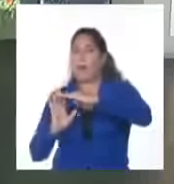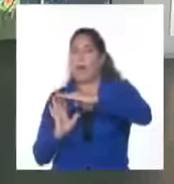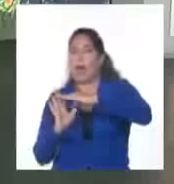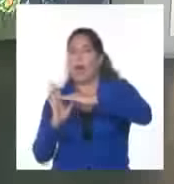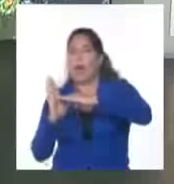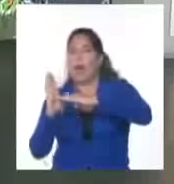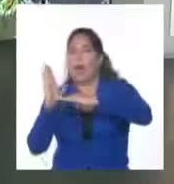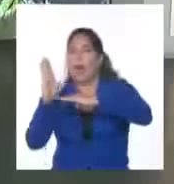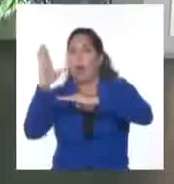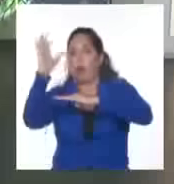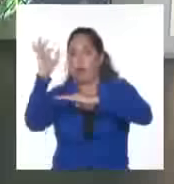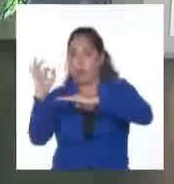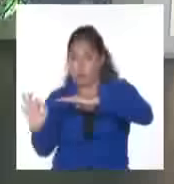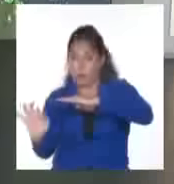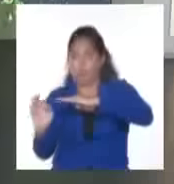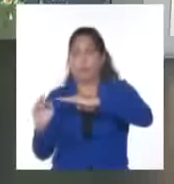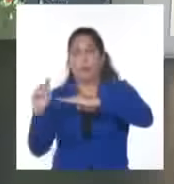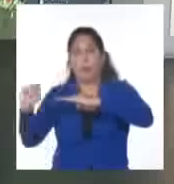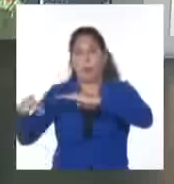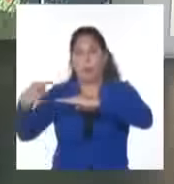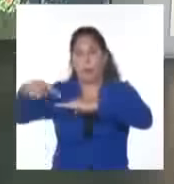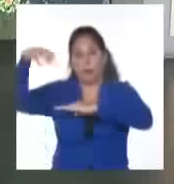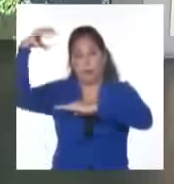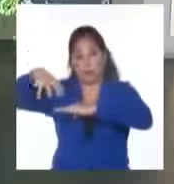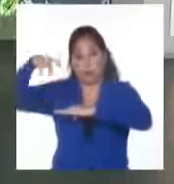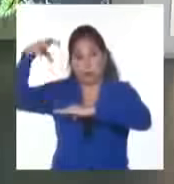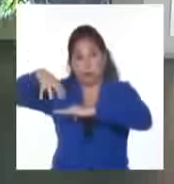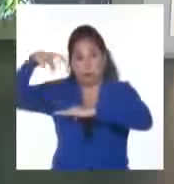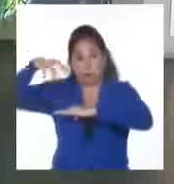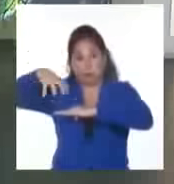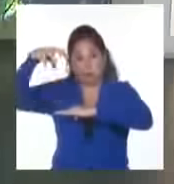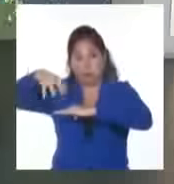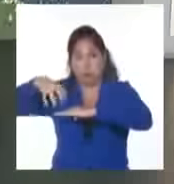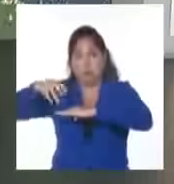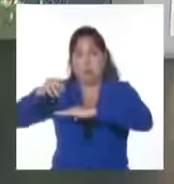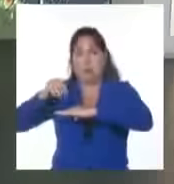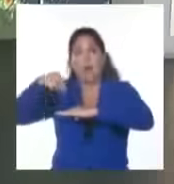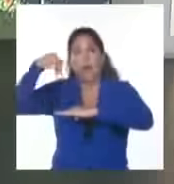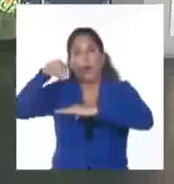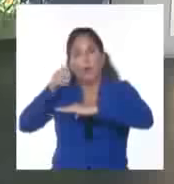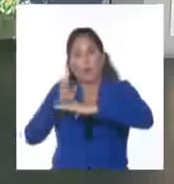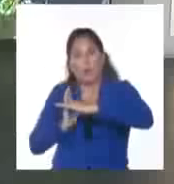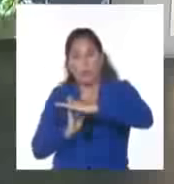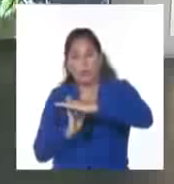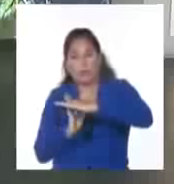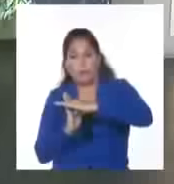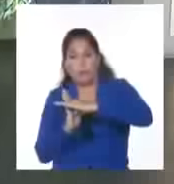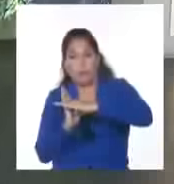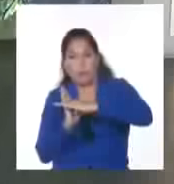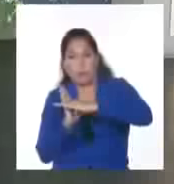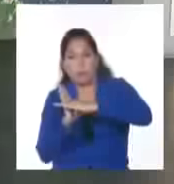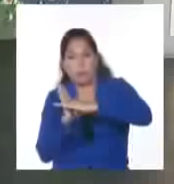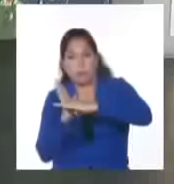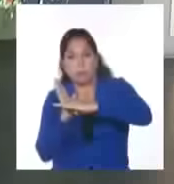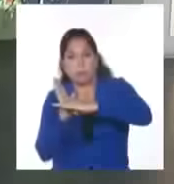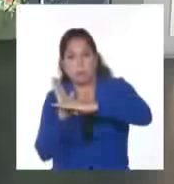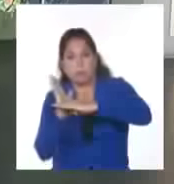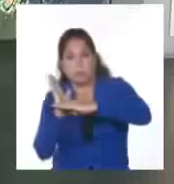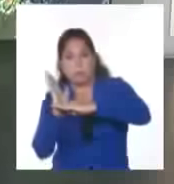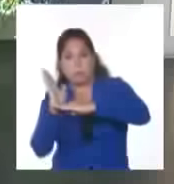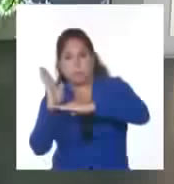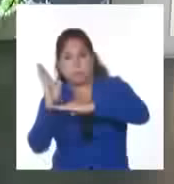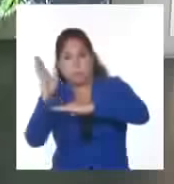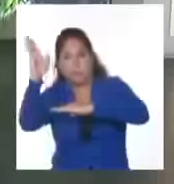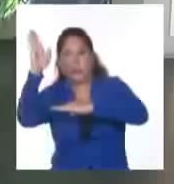norte. Es por eso que se pronostican las lluvias. Y cuando pase más al norte todavía, que incline un poco más al norte-nordeste,